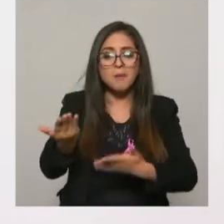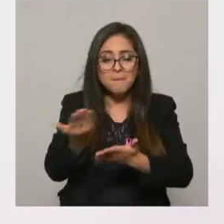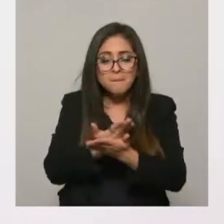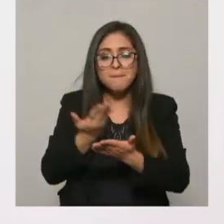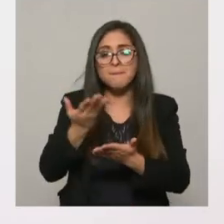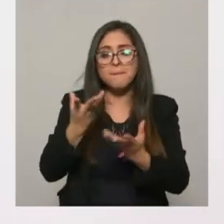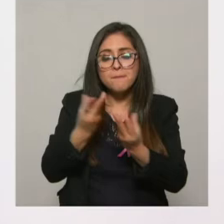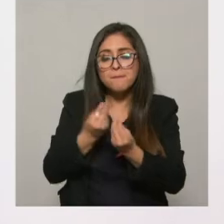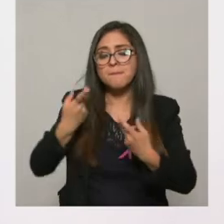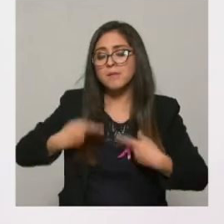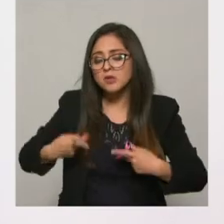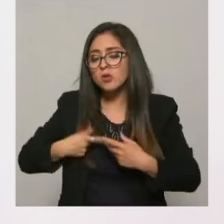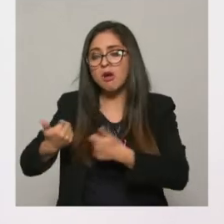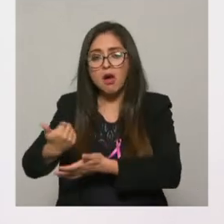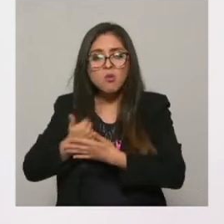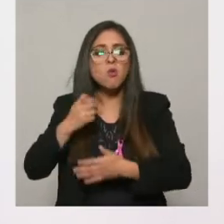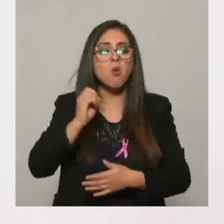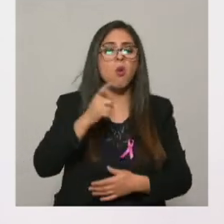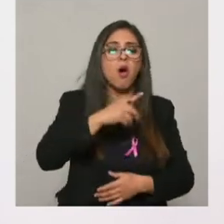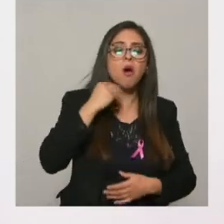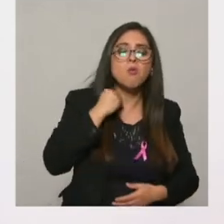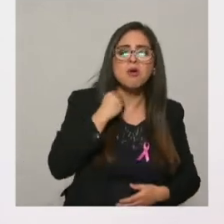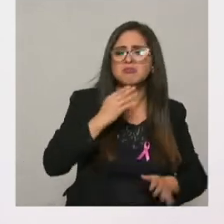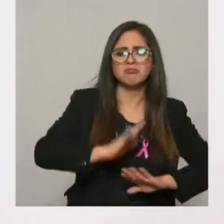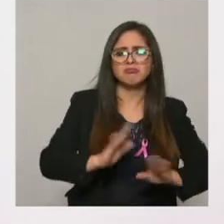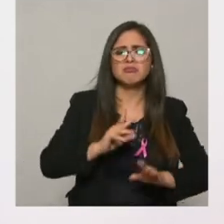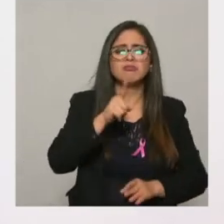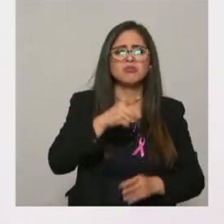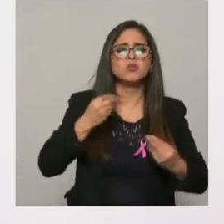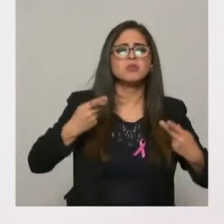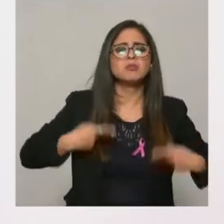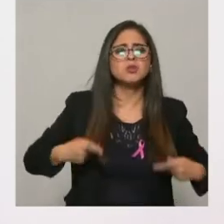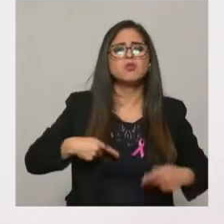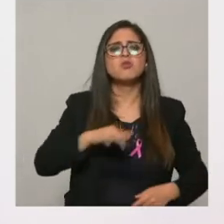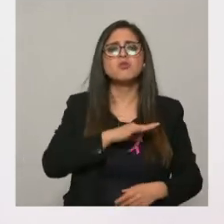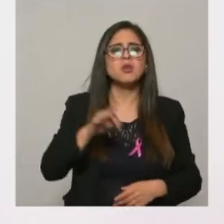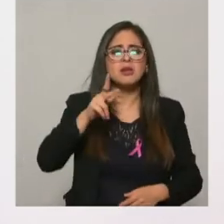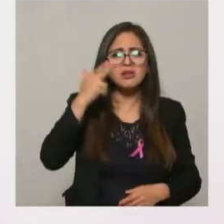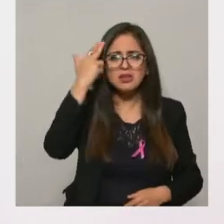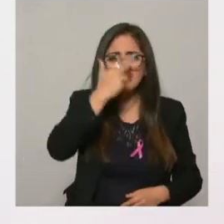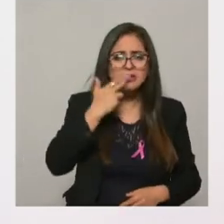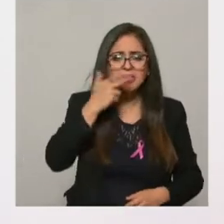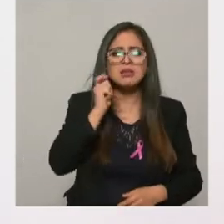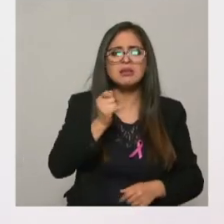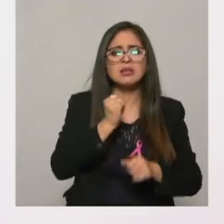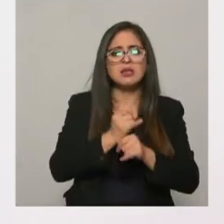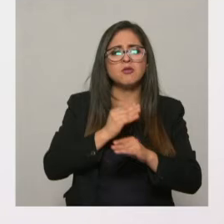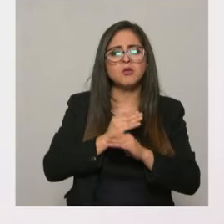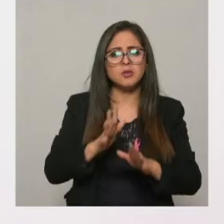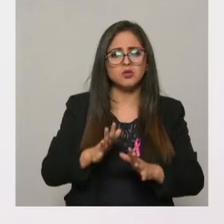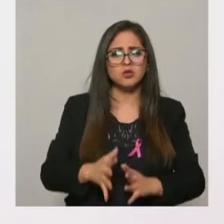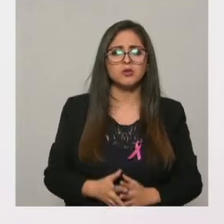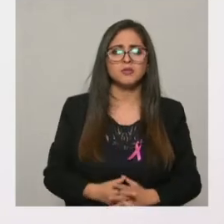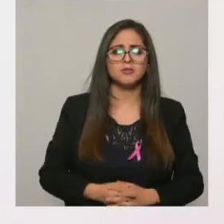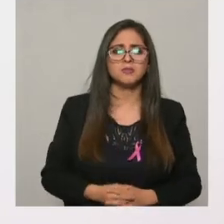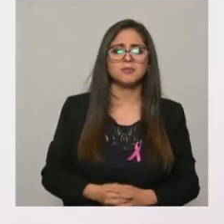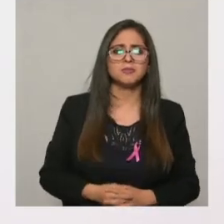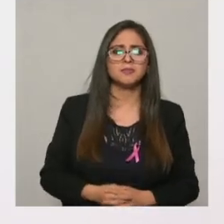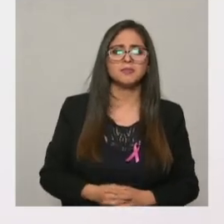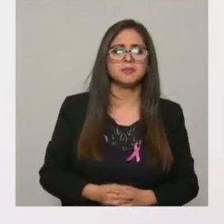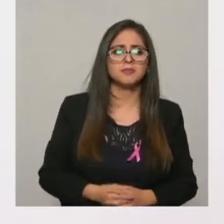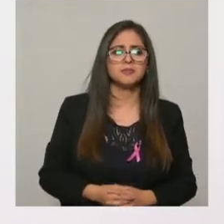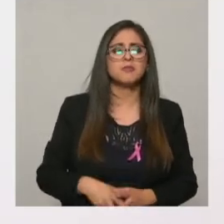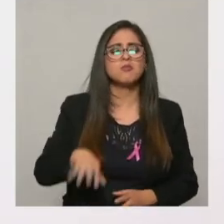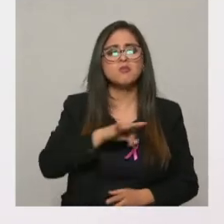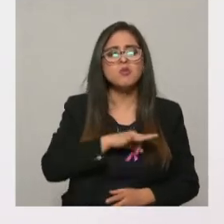muchas personas o abogados, y solamente habrá algunas personas que revisen esta información. Entonces es importante que se utilice más